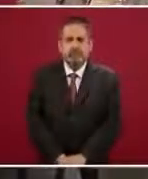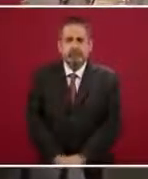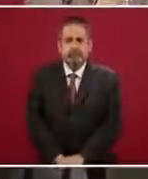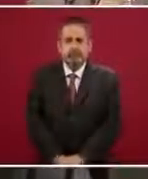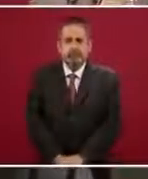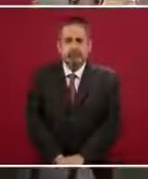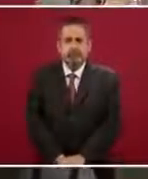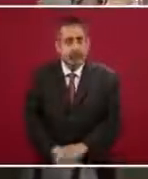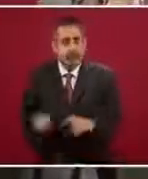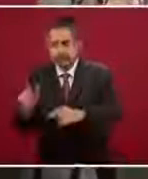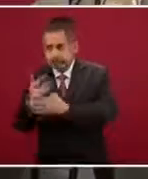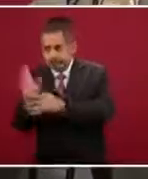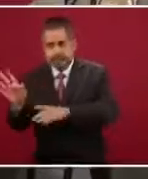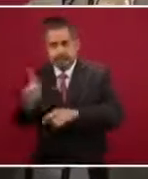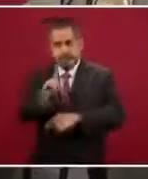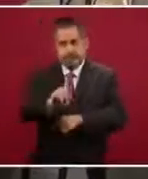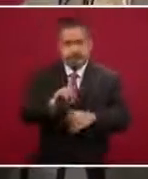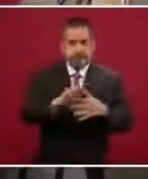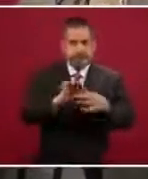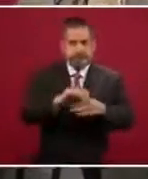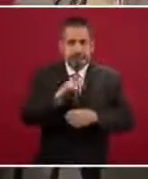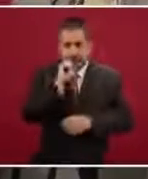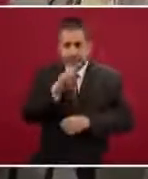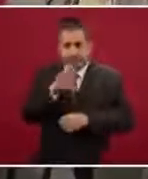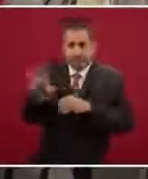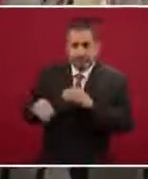Permíteme. Y de una vez también que Hugo